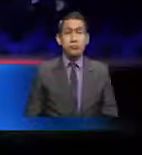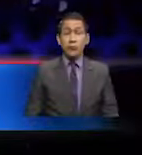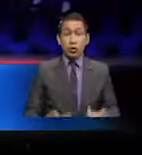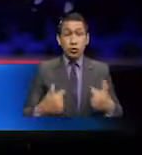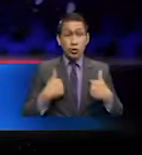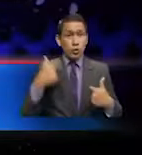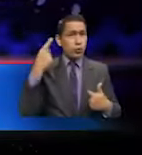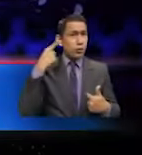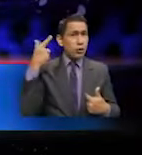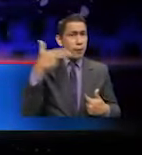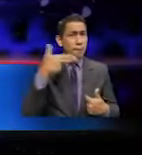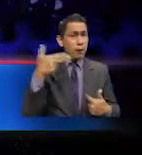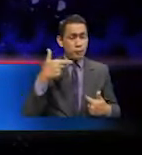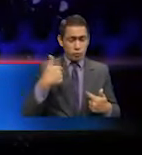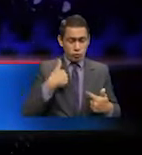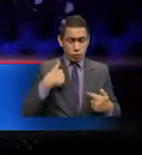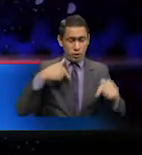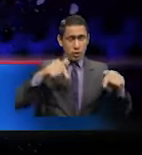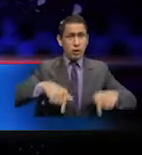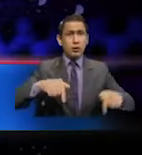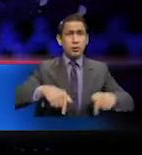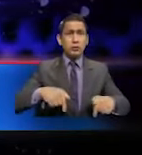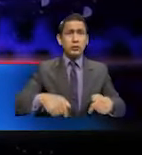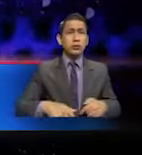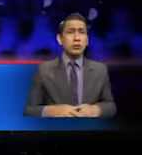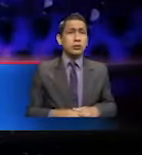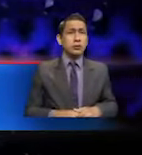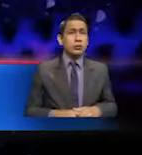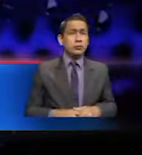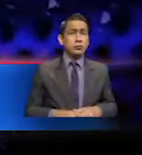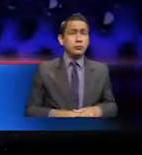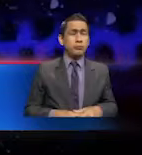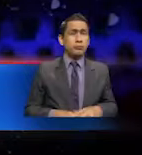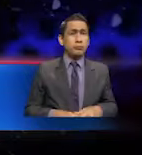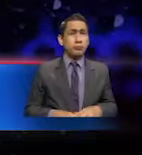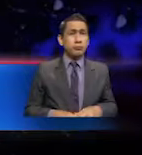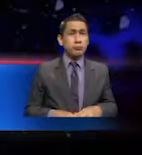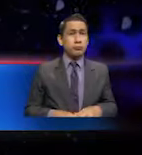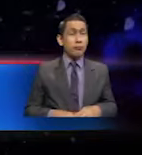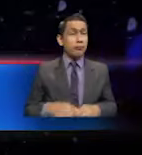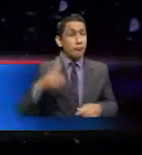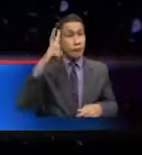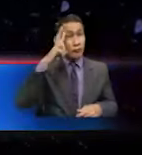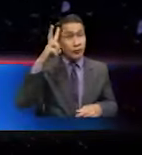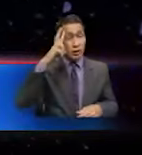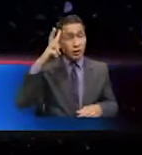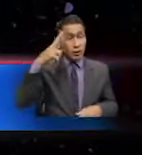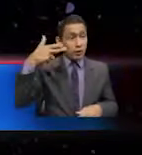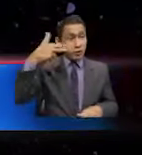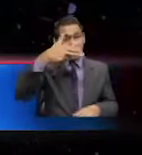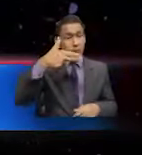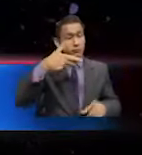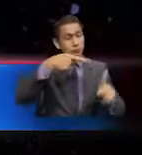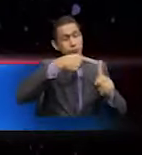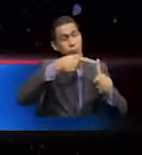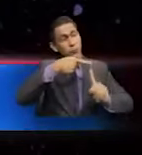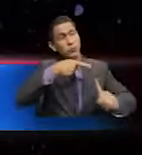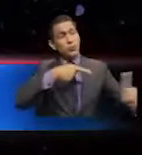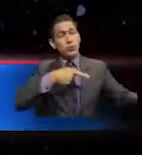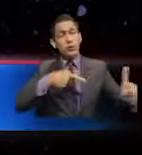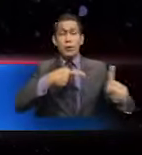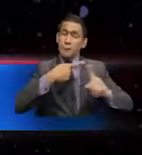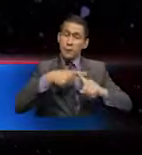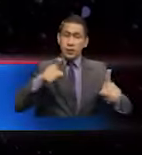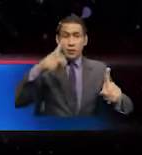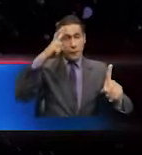miedo. Pero yo estaba aquí y el man estaba al frente, además ya vio que vino con las pistolas, él quiso correr. Él quiso